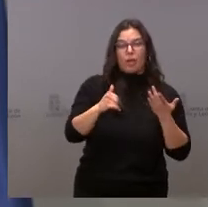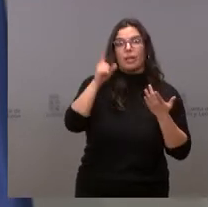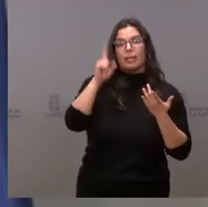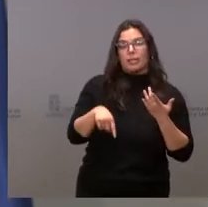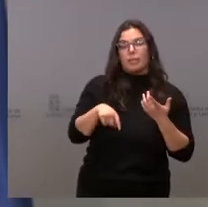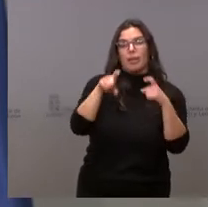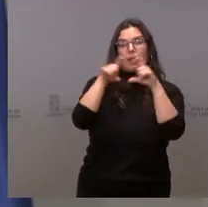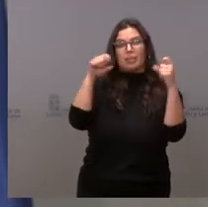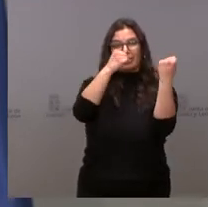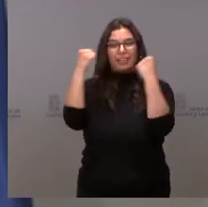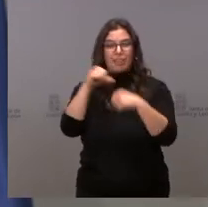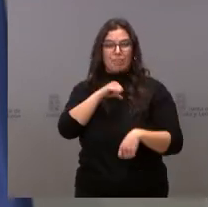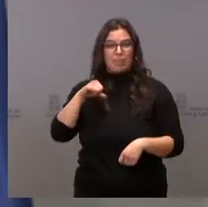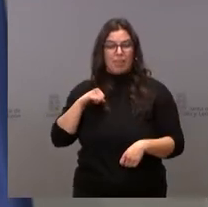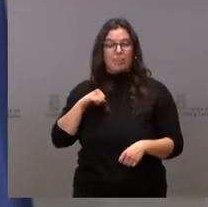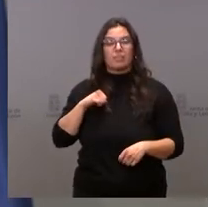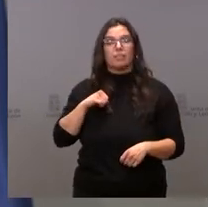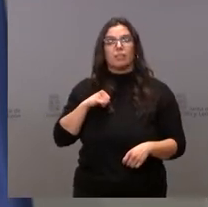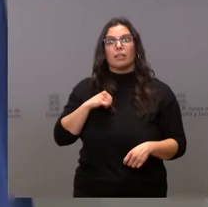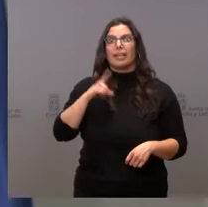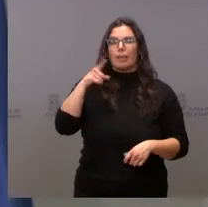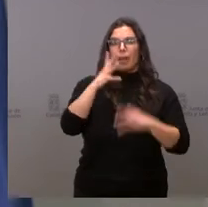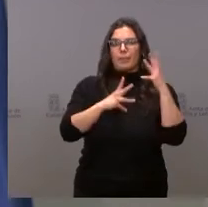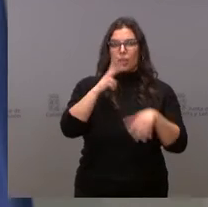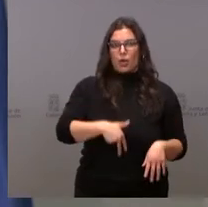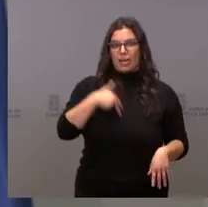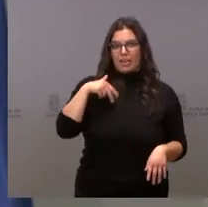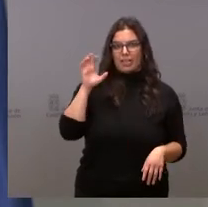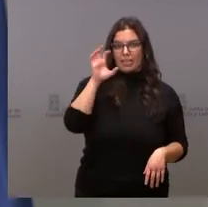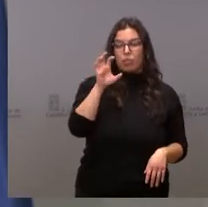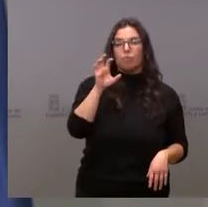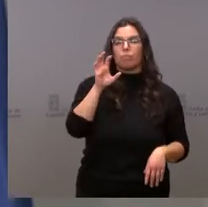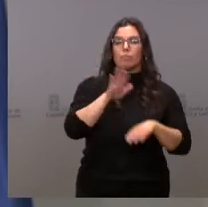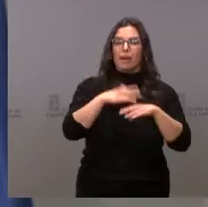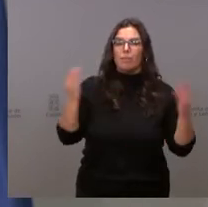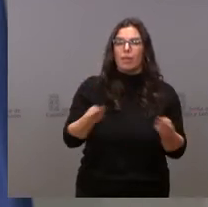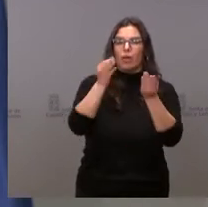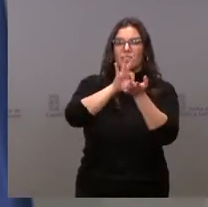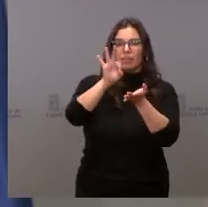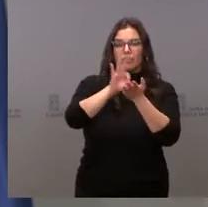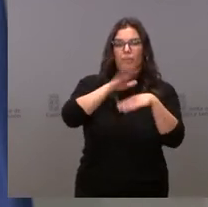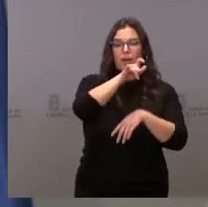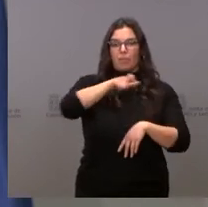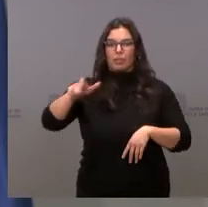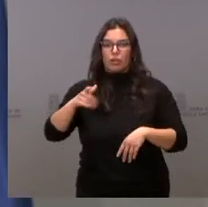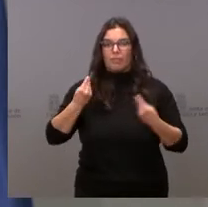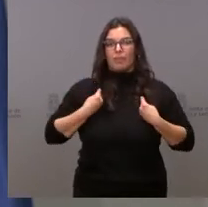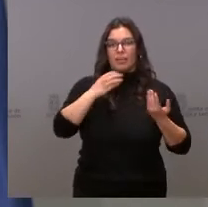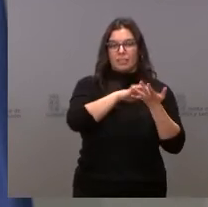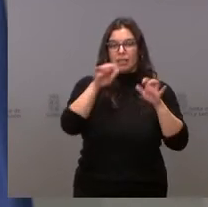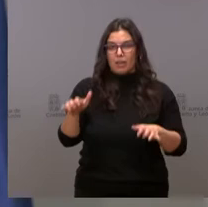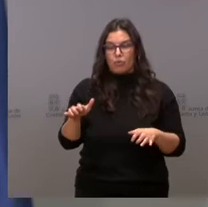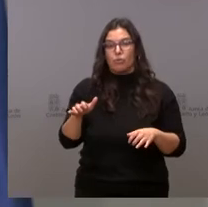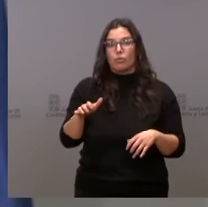así como para la administración general y busca mejorar los servicios a las personas de castilla y león' como